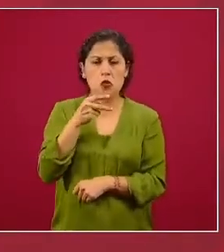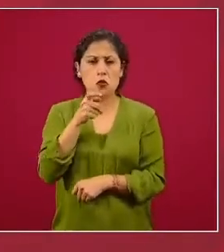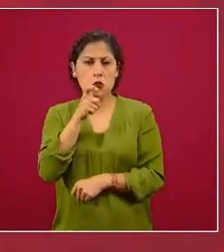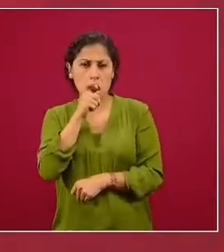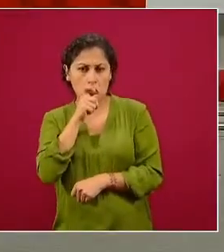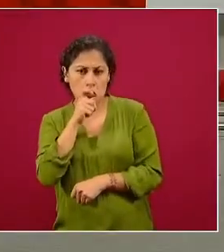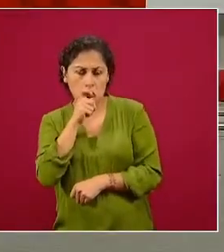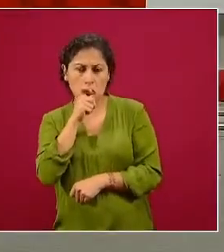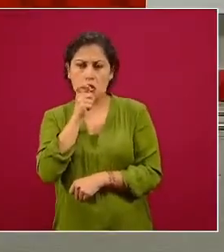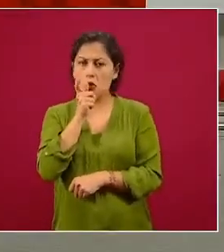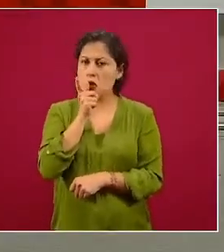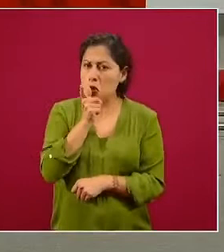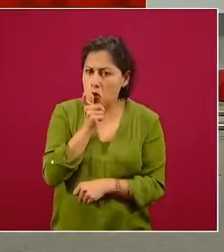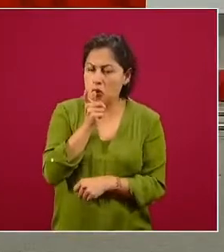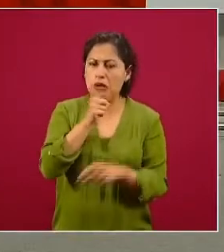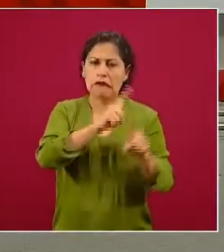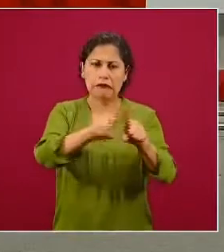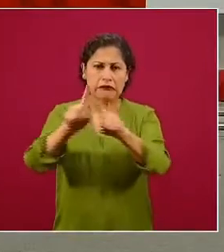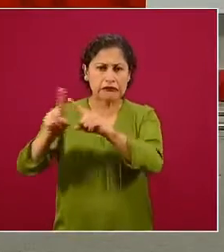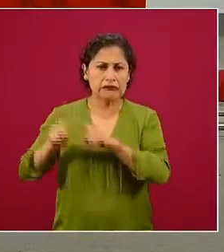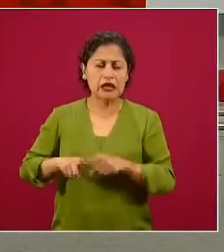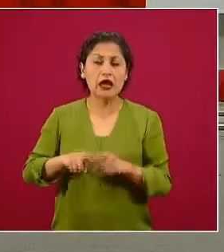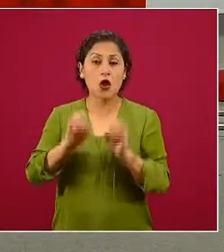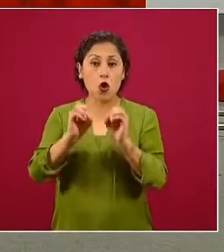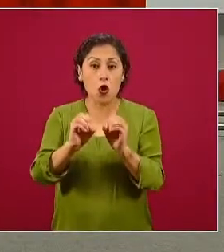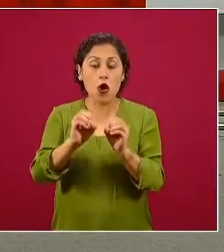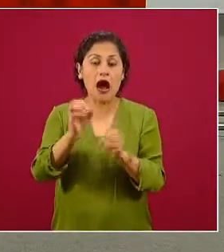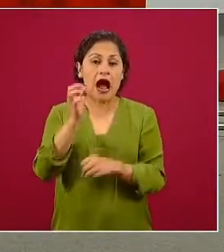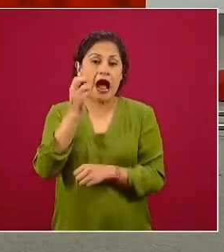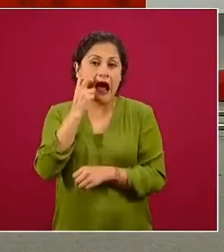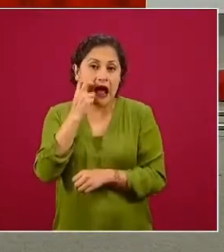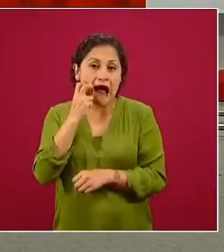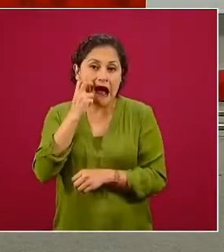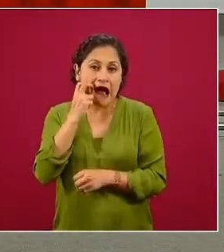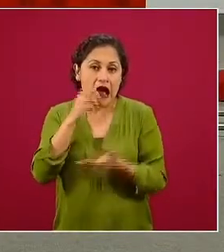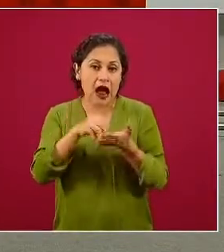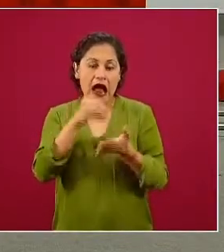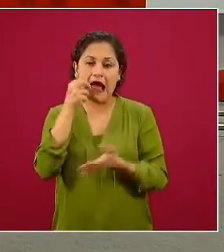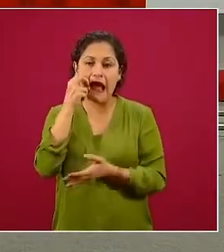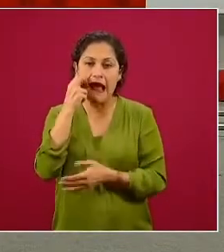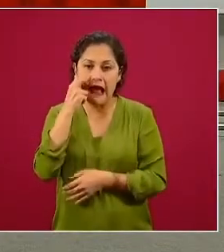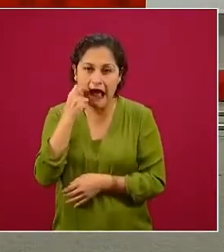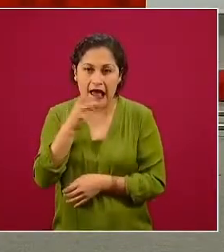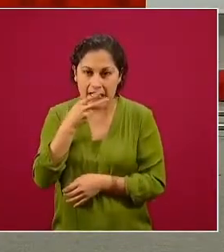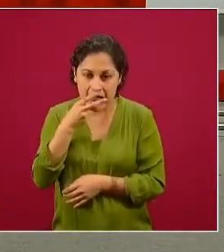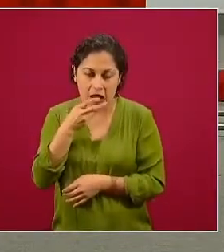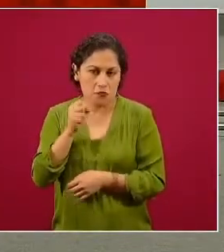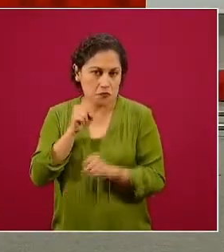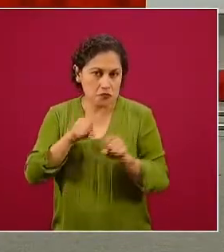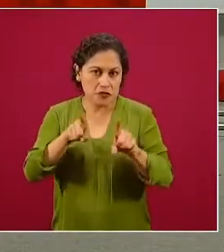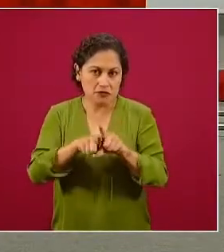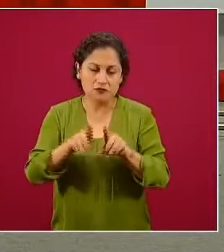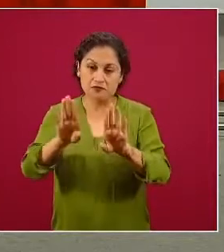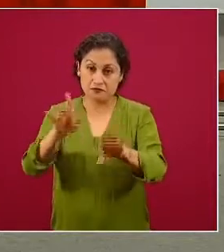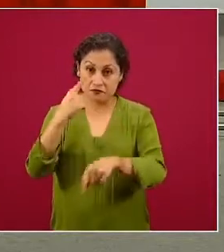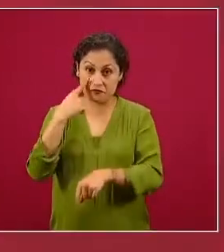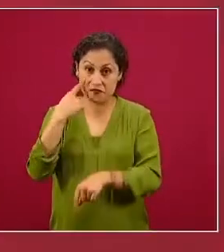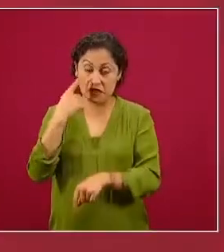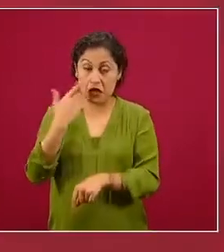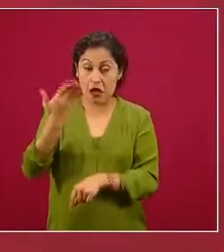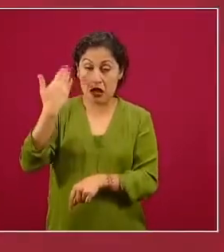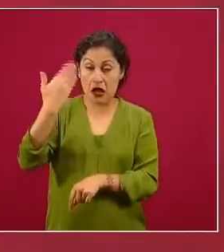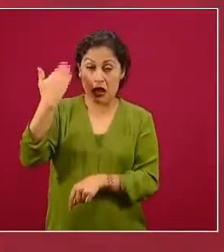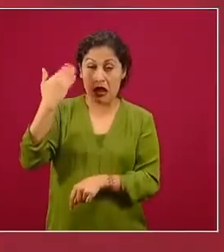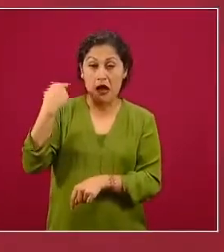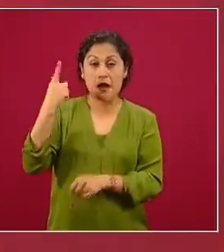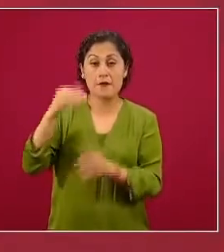puros, etcétera, tabaco masticado, demás. Antes de los años 50 del siglo XX, se